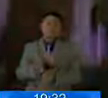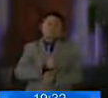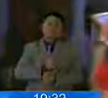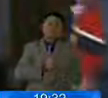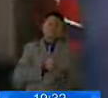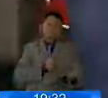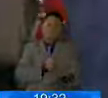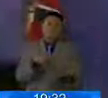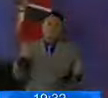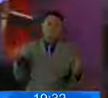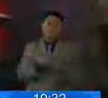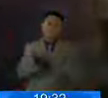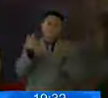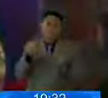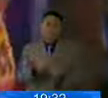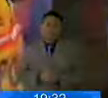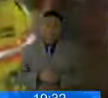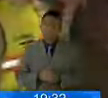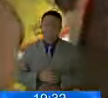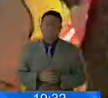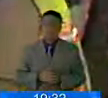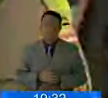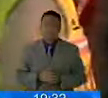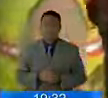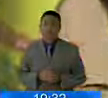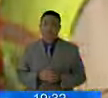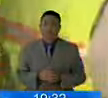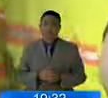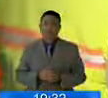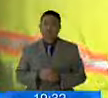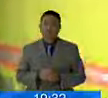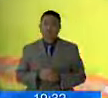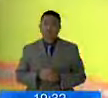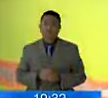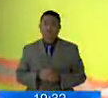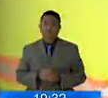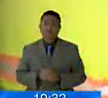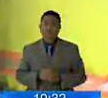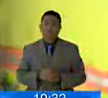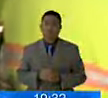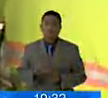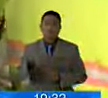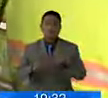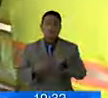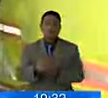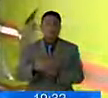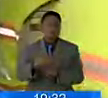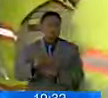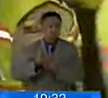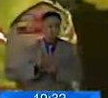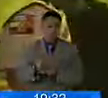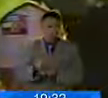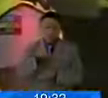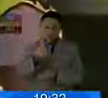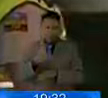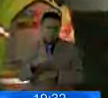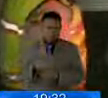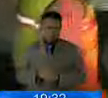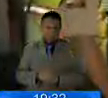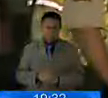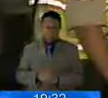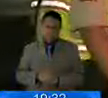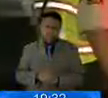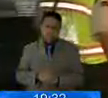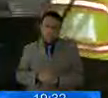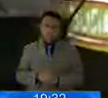produce este trágico accidente de tránsito. ¿No hay versiones de acerca qué es lo que pudo haber ocurrido? No, todavía no hay versiones.